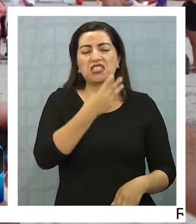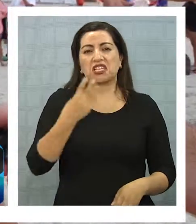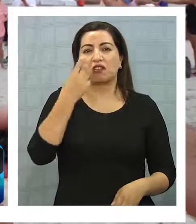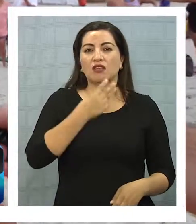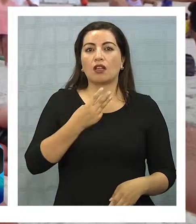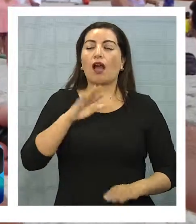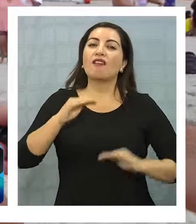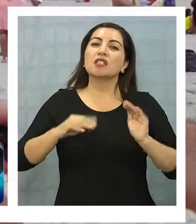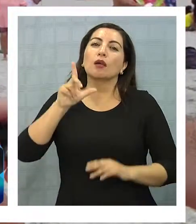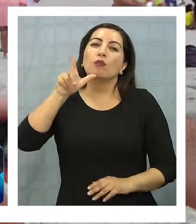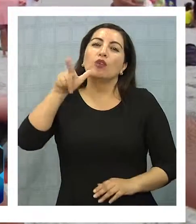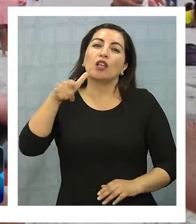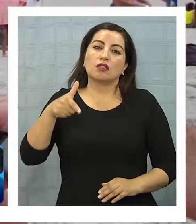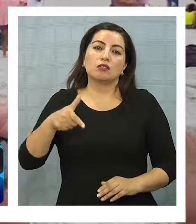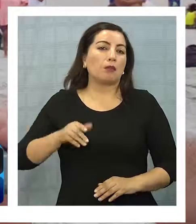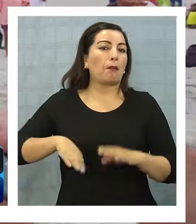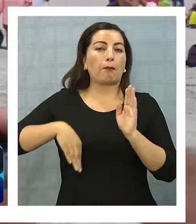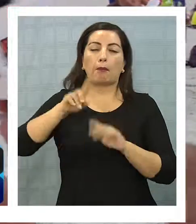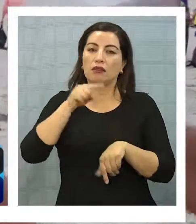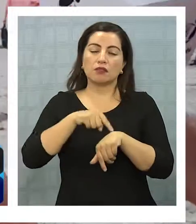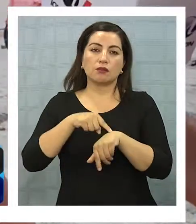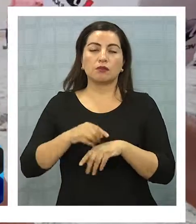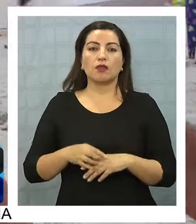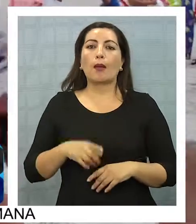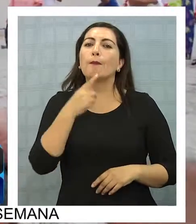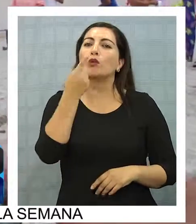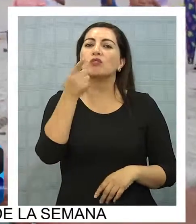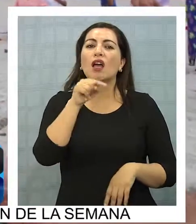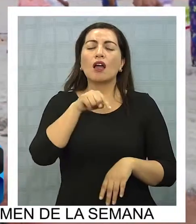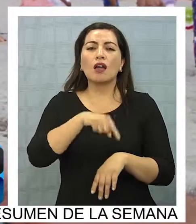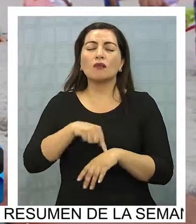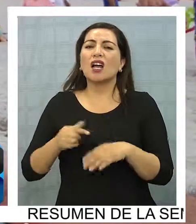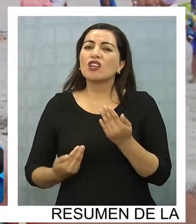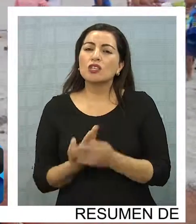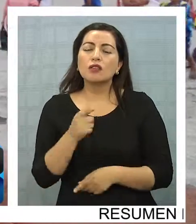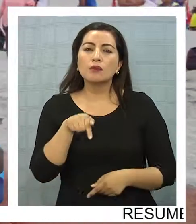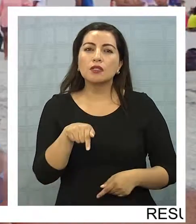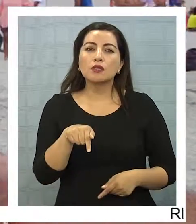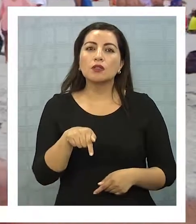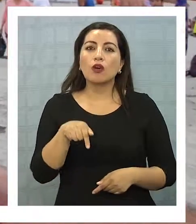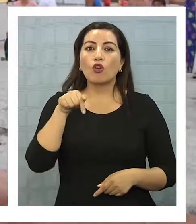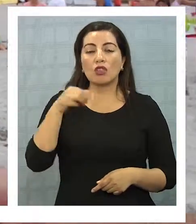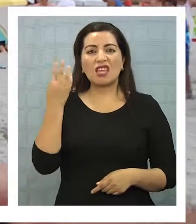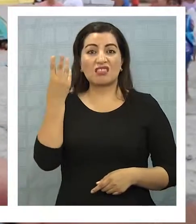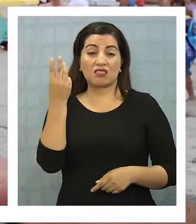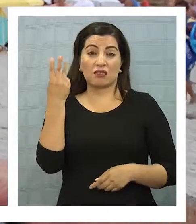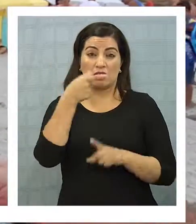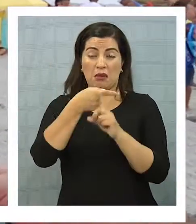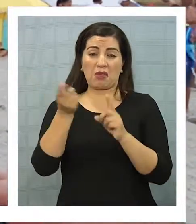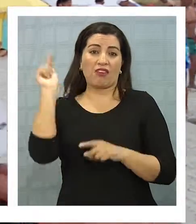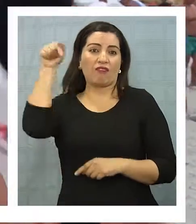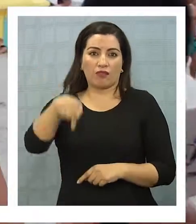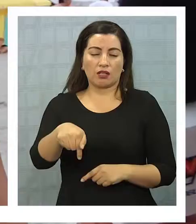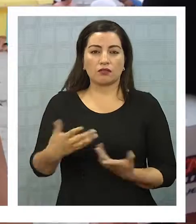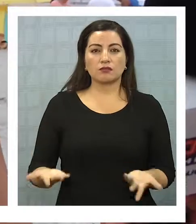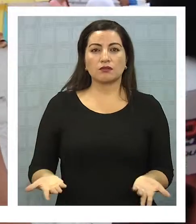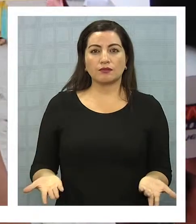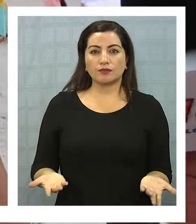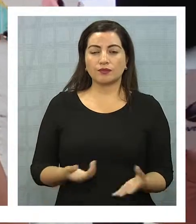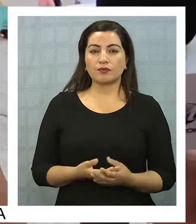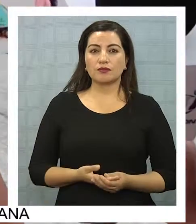si es lento, obviamente que es más Oye, pero ¿a qué hora llegas aproximadamente? Bueno, hoy día llegué a las tres, tres y media Oye,